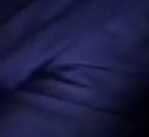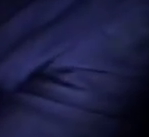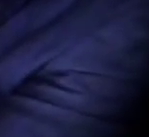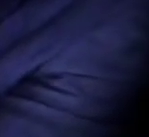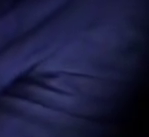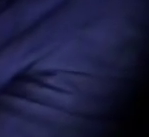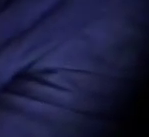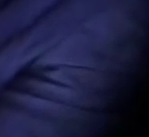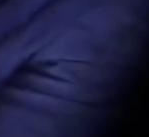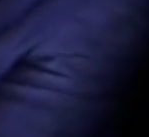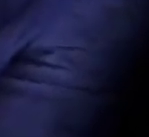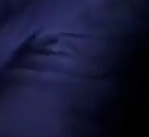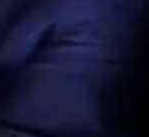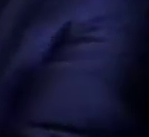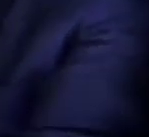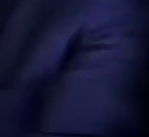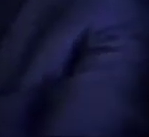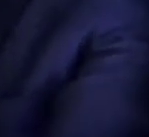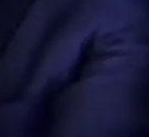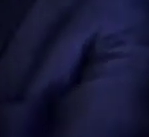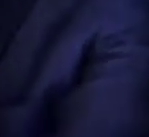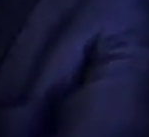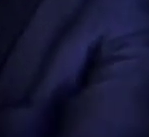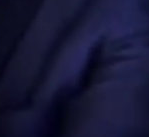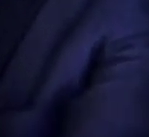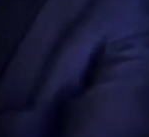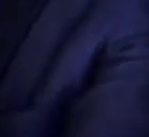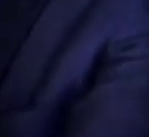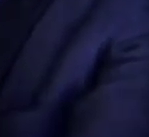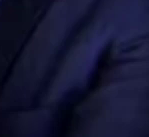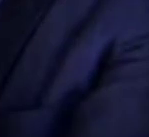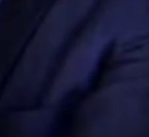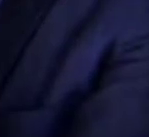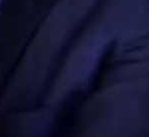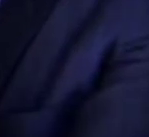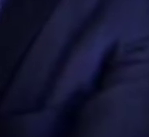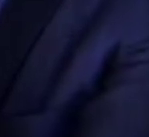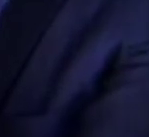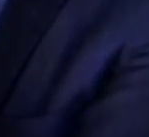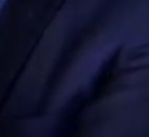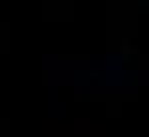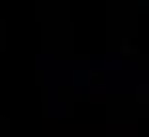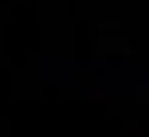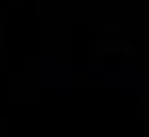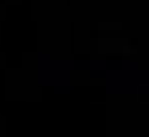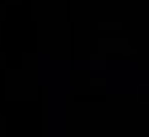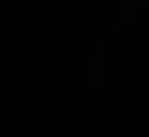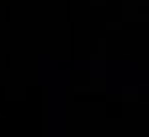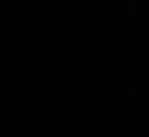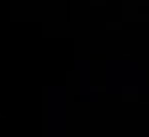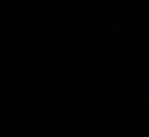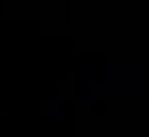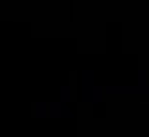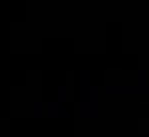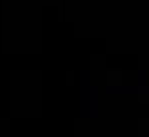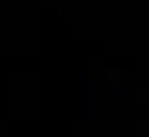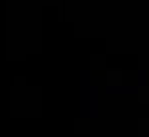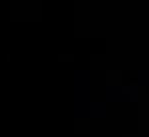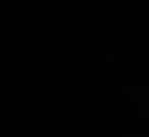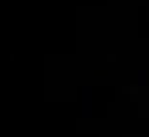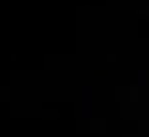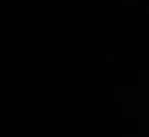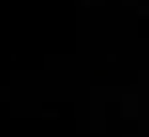No estoy de acuerdo. No me extraña. Tenés 20 años. Todavía te hace falta ver muchas